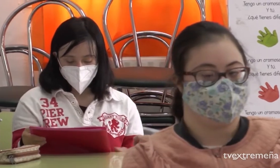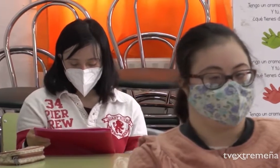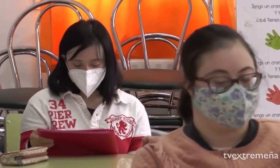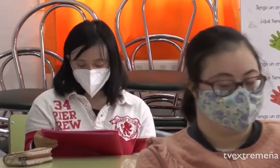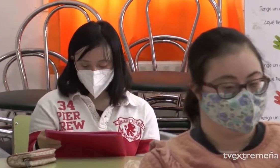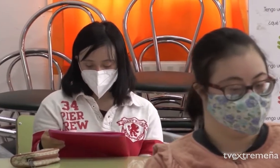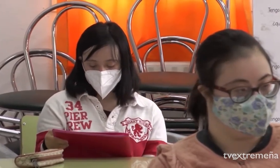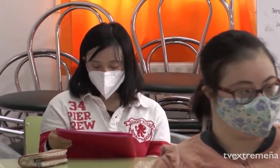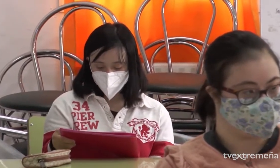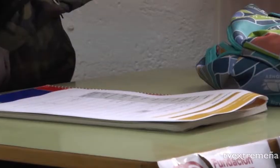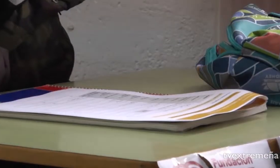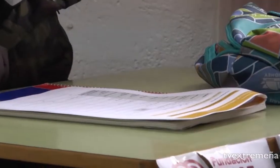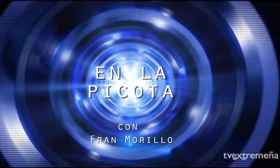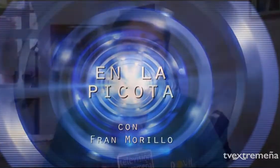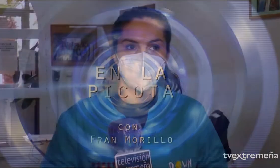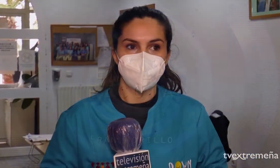que se llevarán a cabo en un futuro.